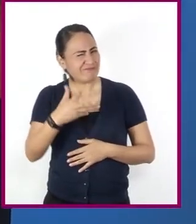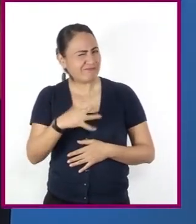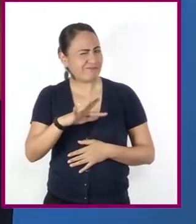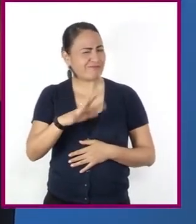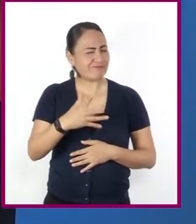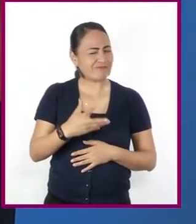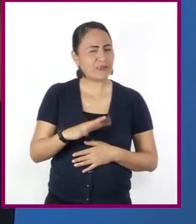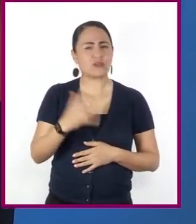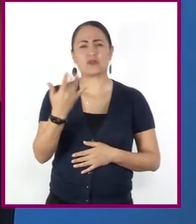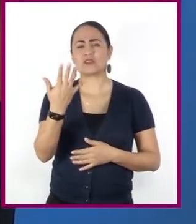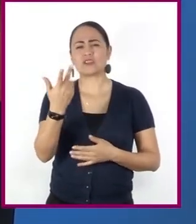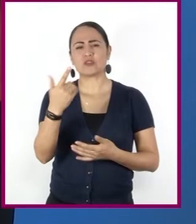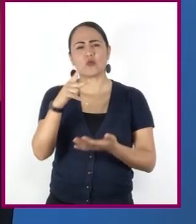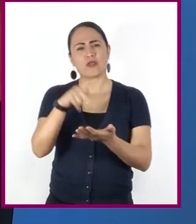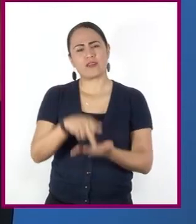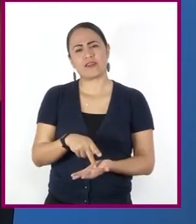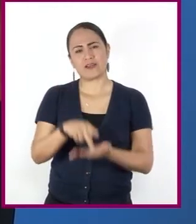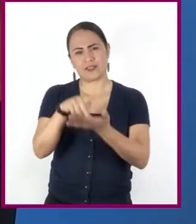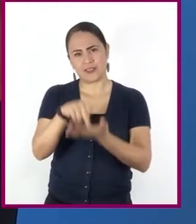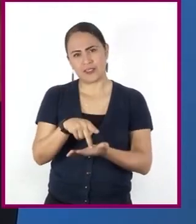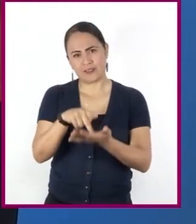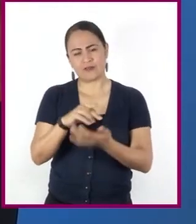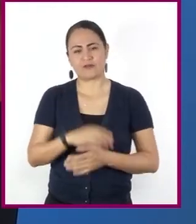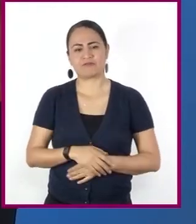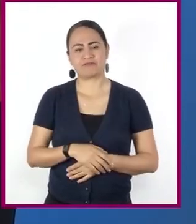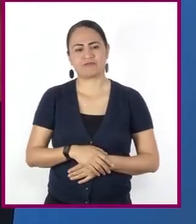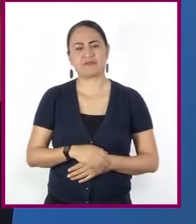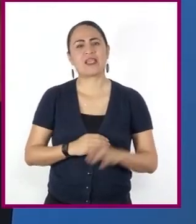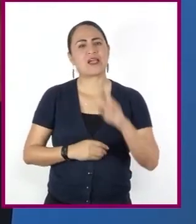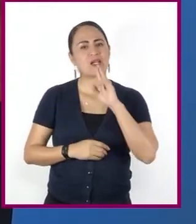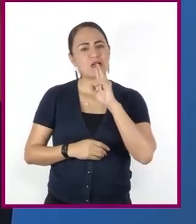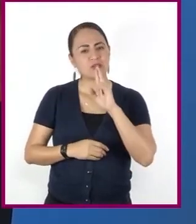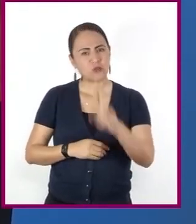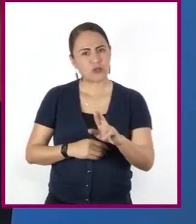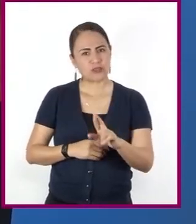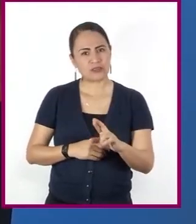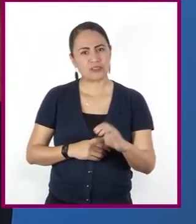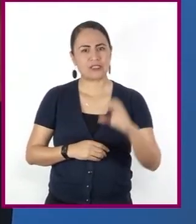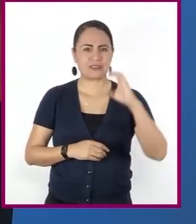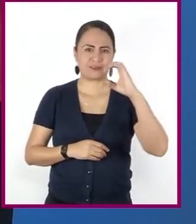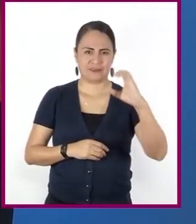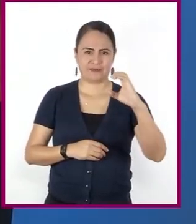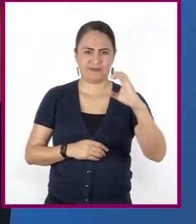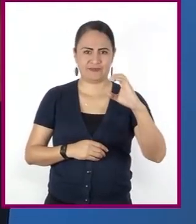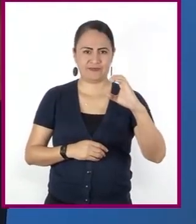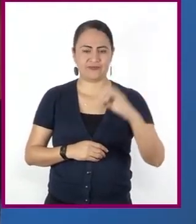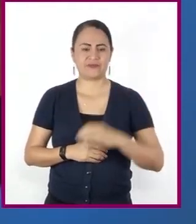aproximadamente 50 kilogramos. Es decir, que la respuesta es la del inciso C.